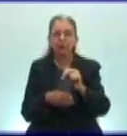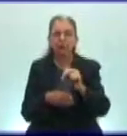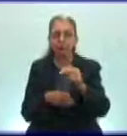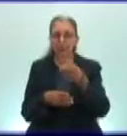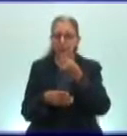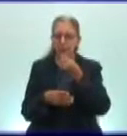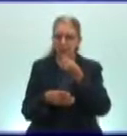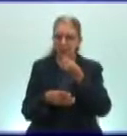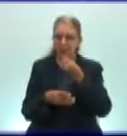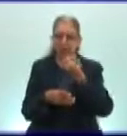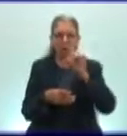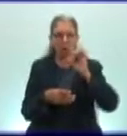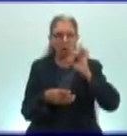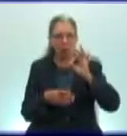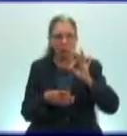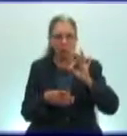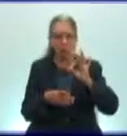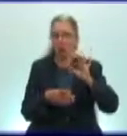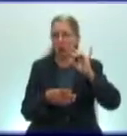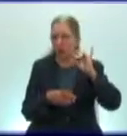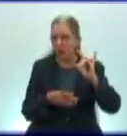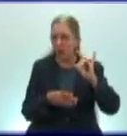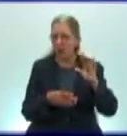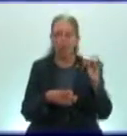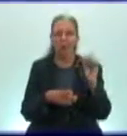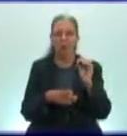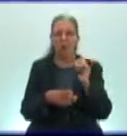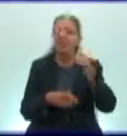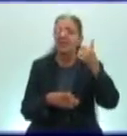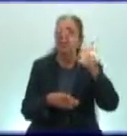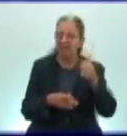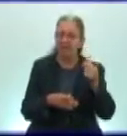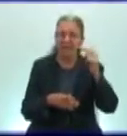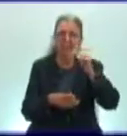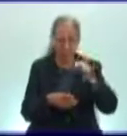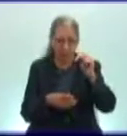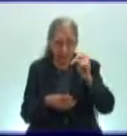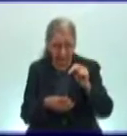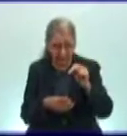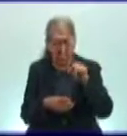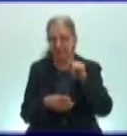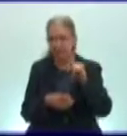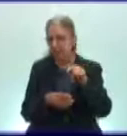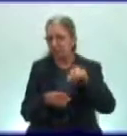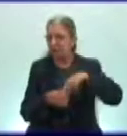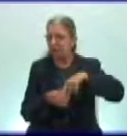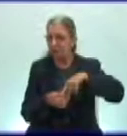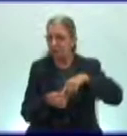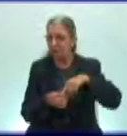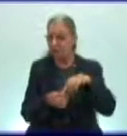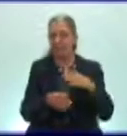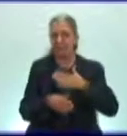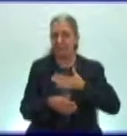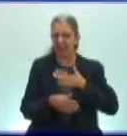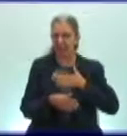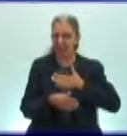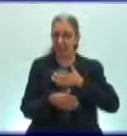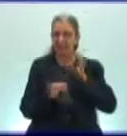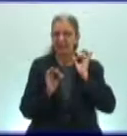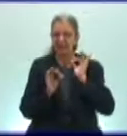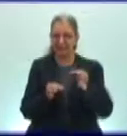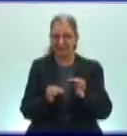tener 8, 9 o 10 neutrones. Todos estos núcleos de átomos pertenecen a un